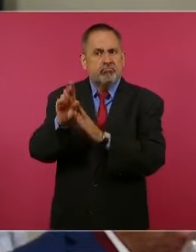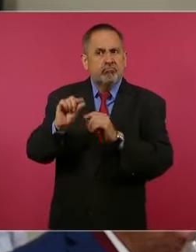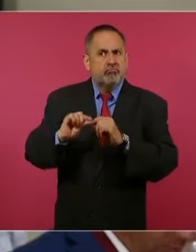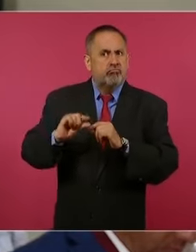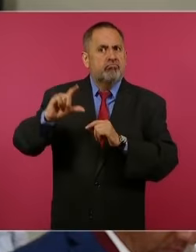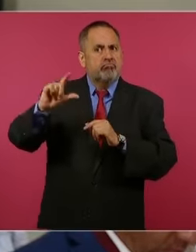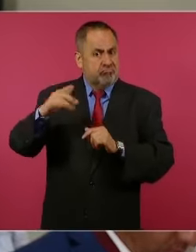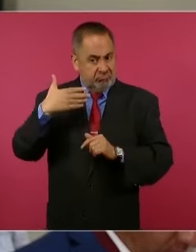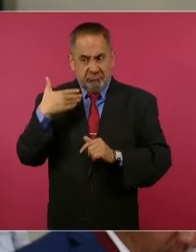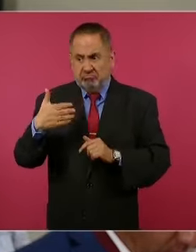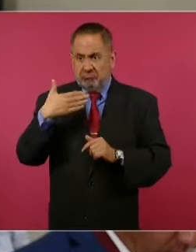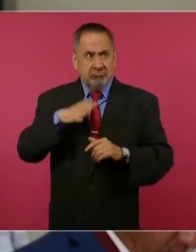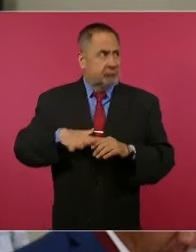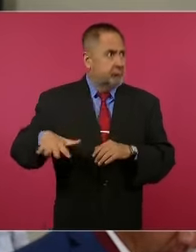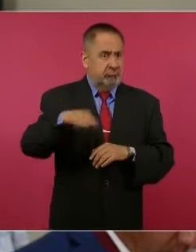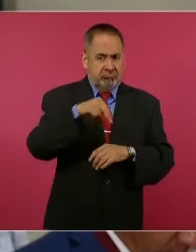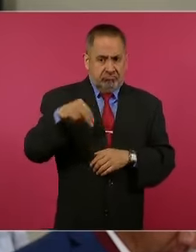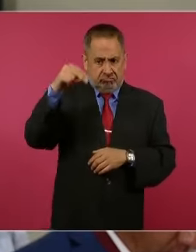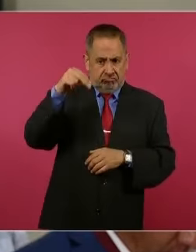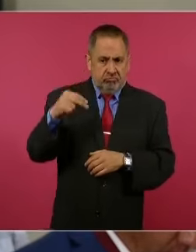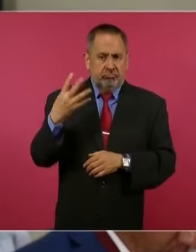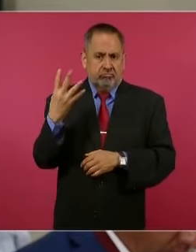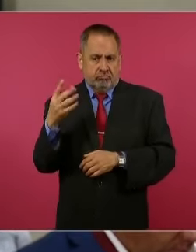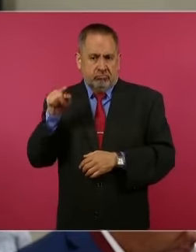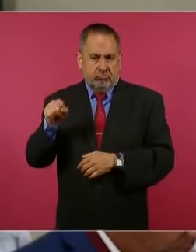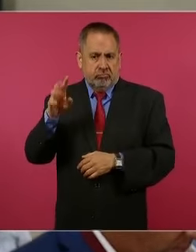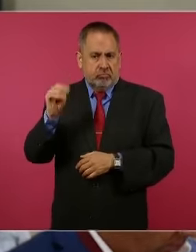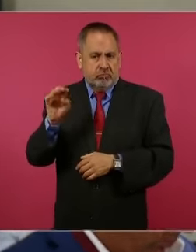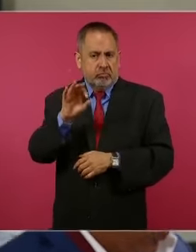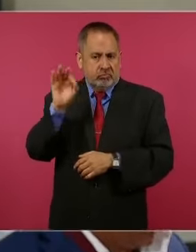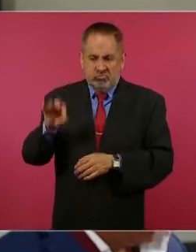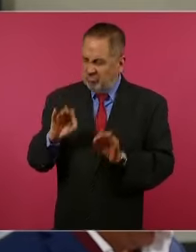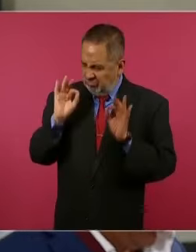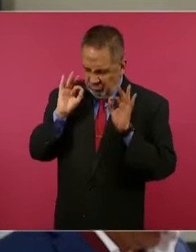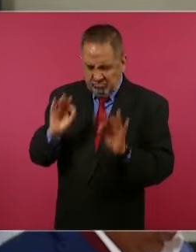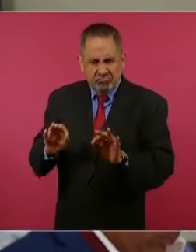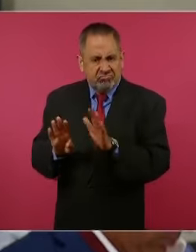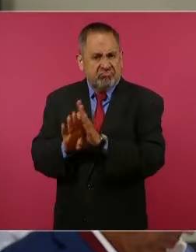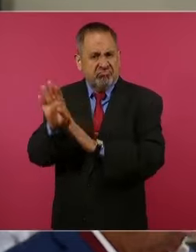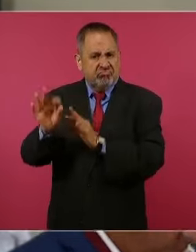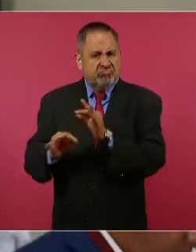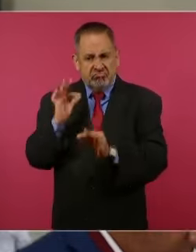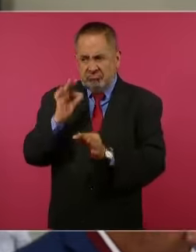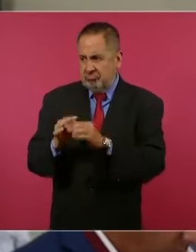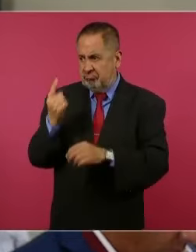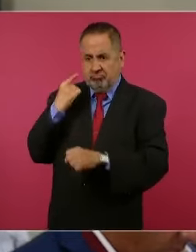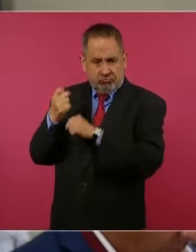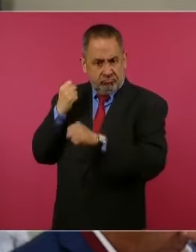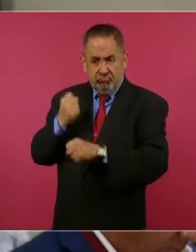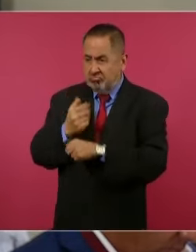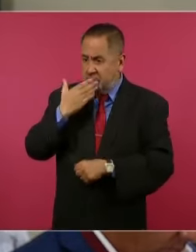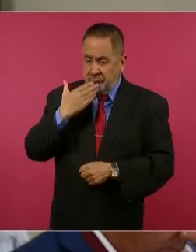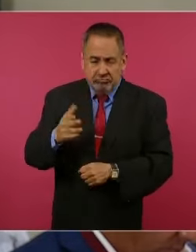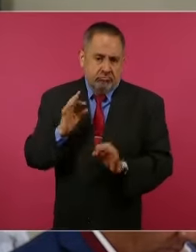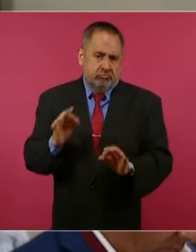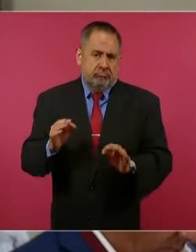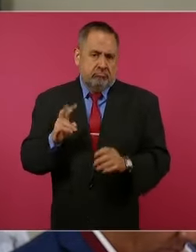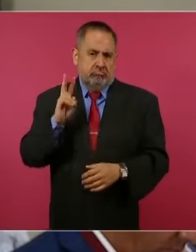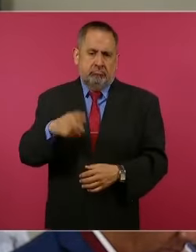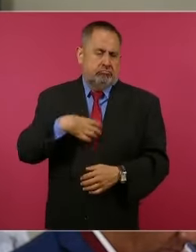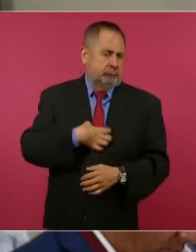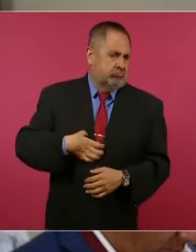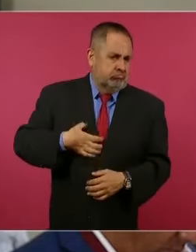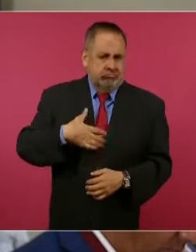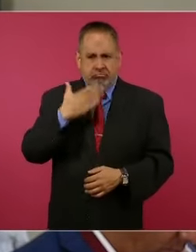mejor en todos los estados del norte del país 4.9 ya Confirmado eh al cierre del año pasado eh lo cual Bueno pues a nosotros los